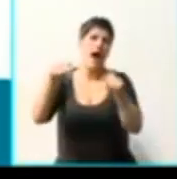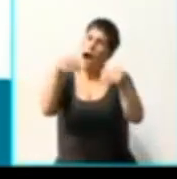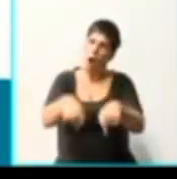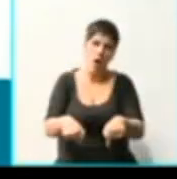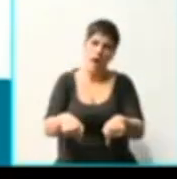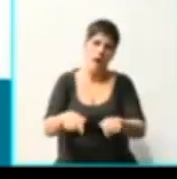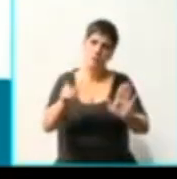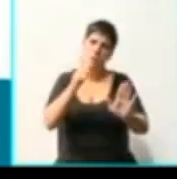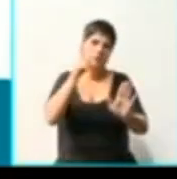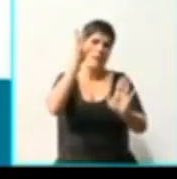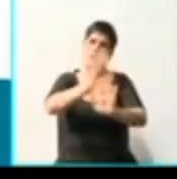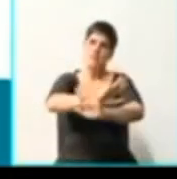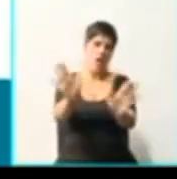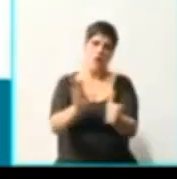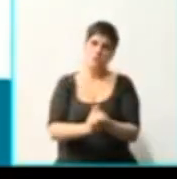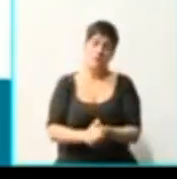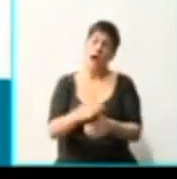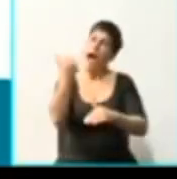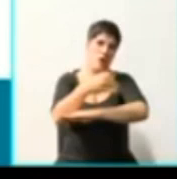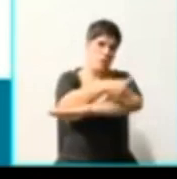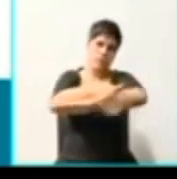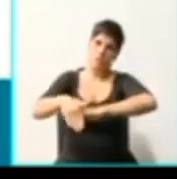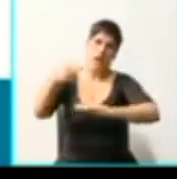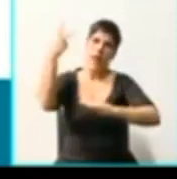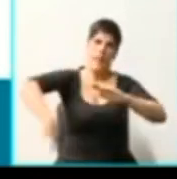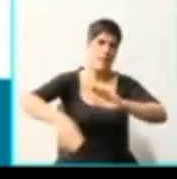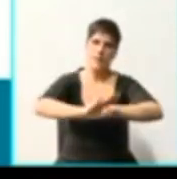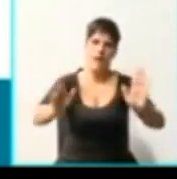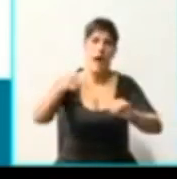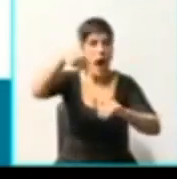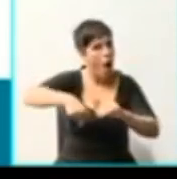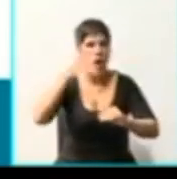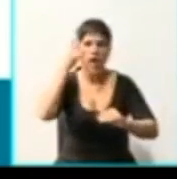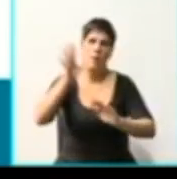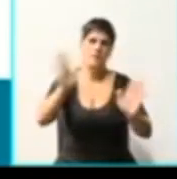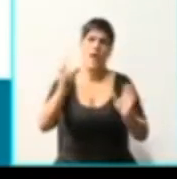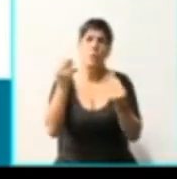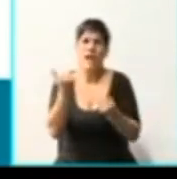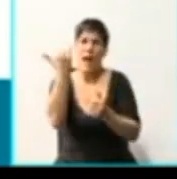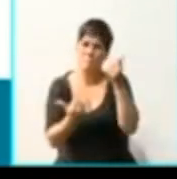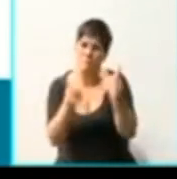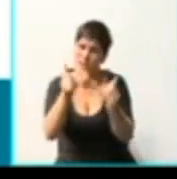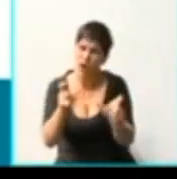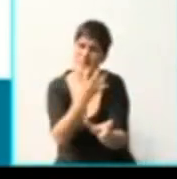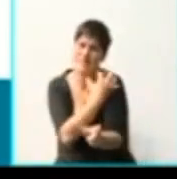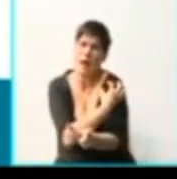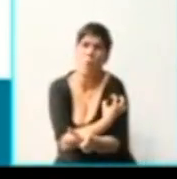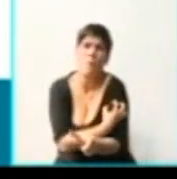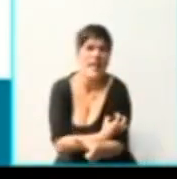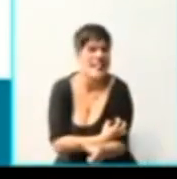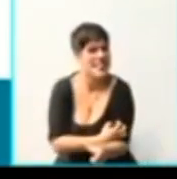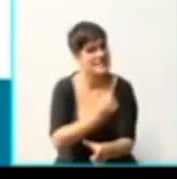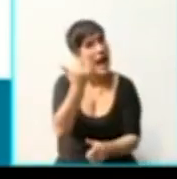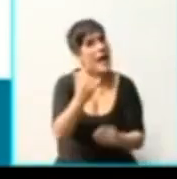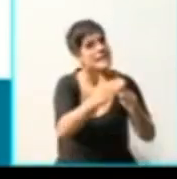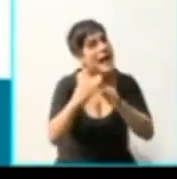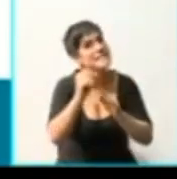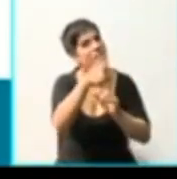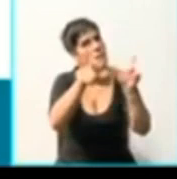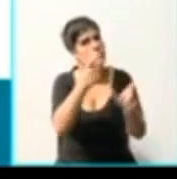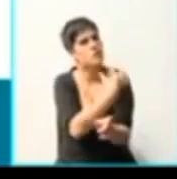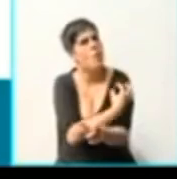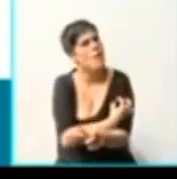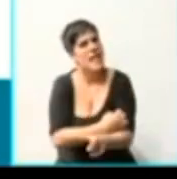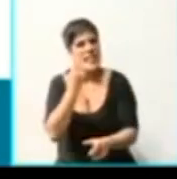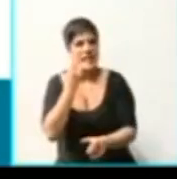lejos. Esta vez llegaron muy lejos porque se metieron con los más humildes, se metieron con sus casas y se